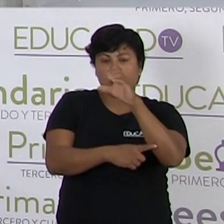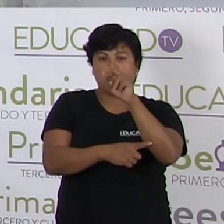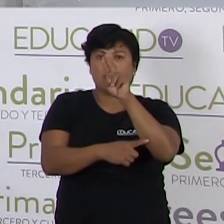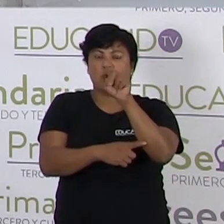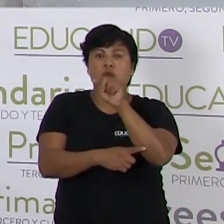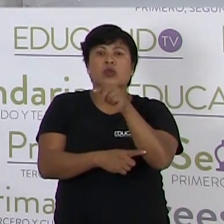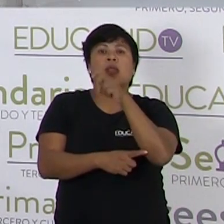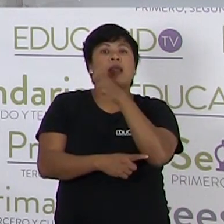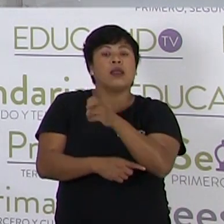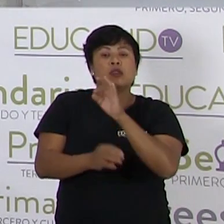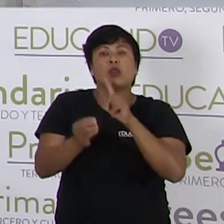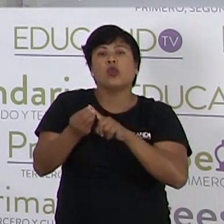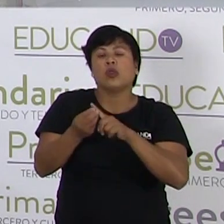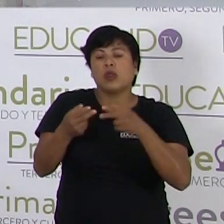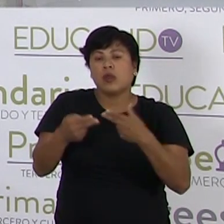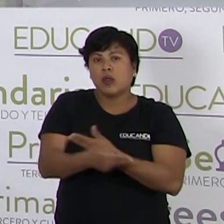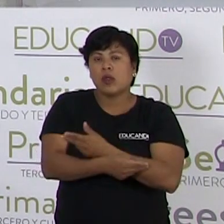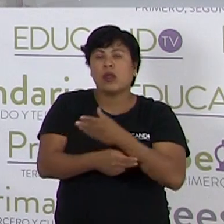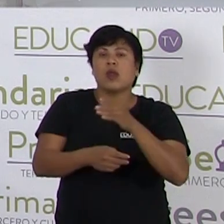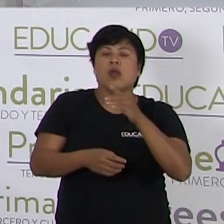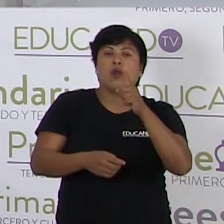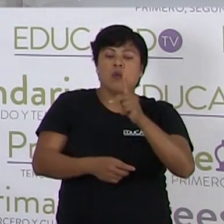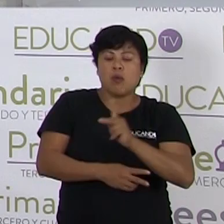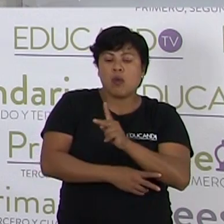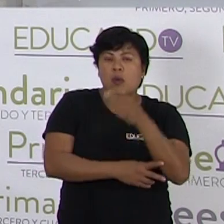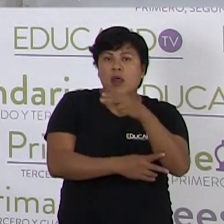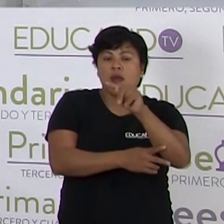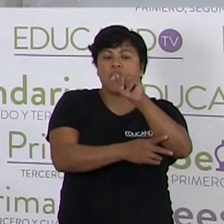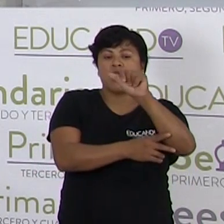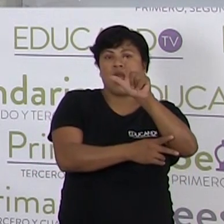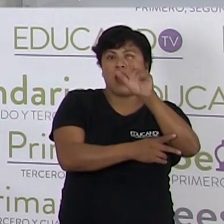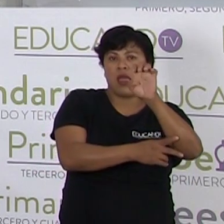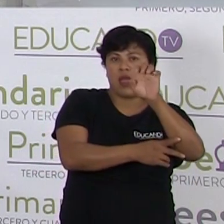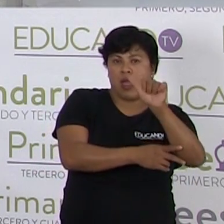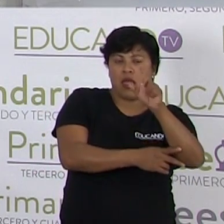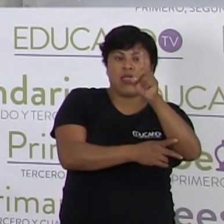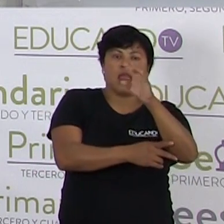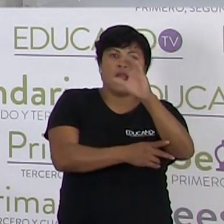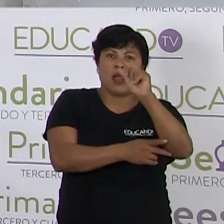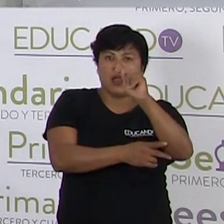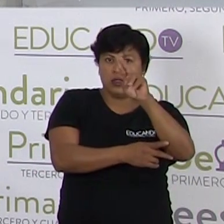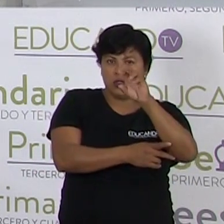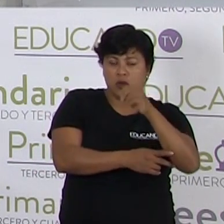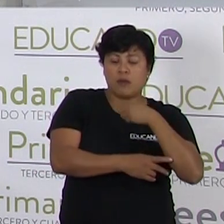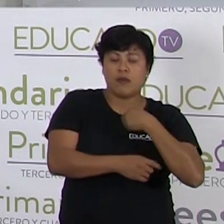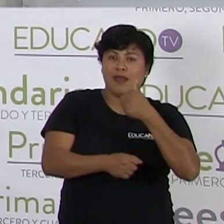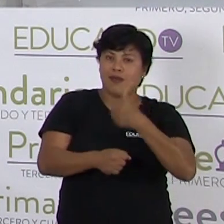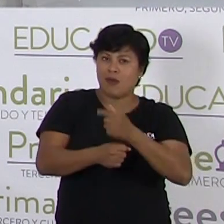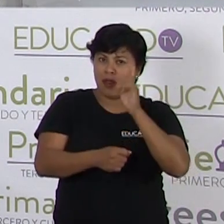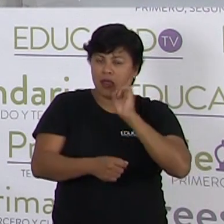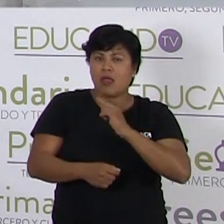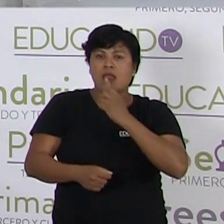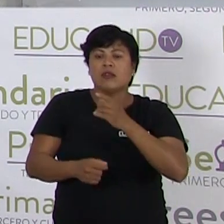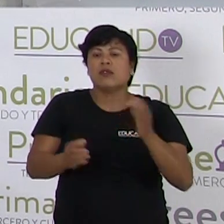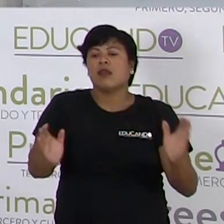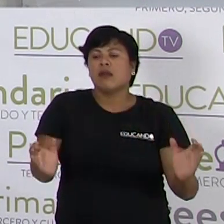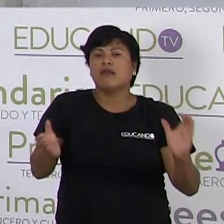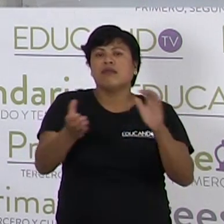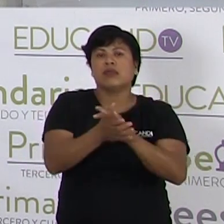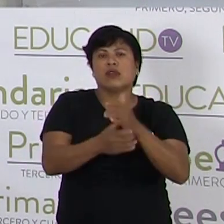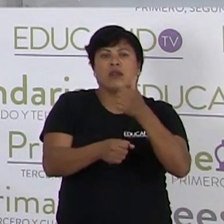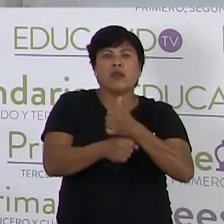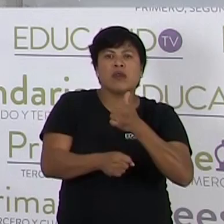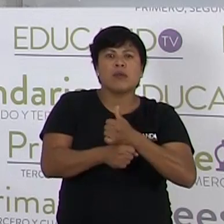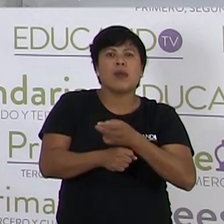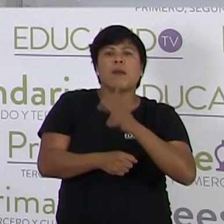de un pueblo llamado Talea de Castro. Mi abuela cuenta que a ella la casaron con mi abuelo